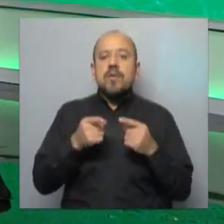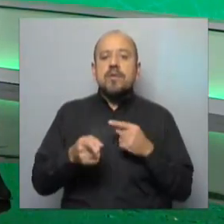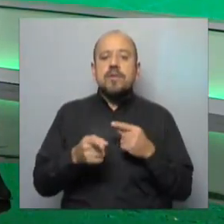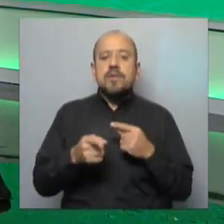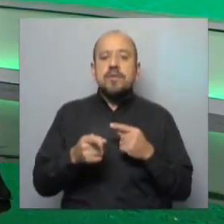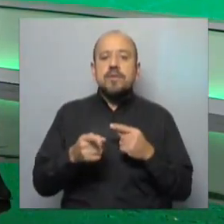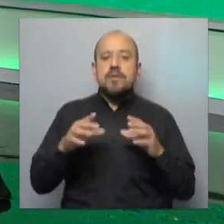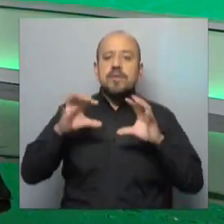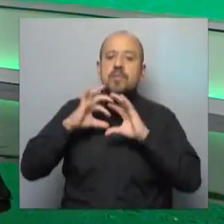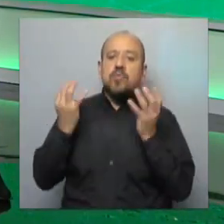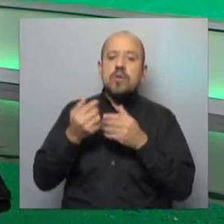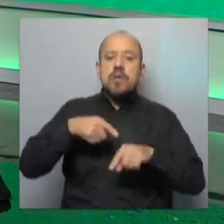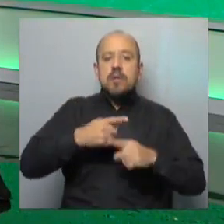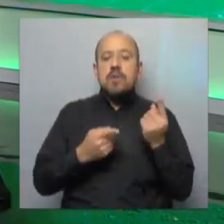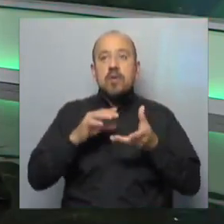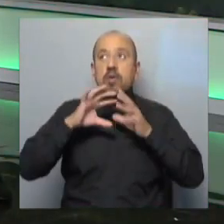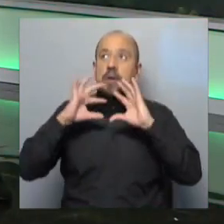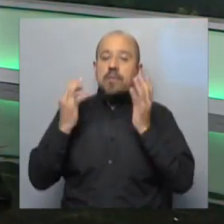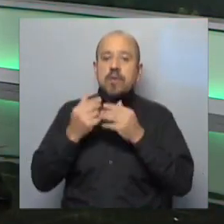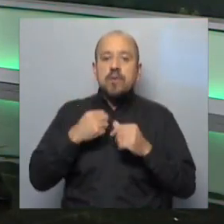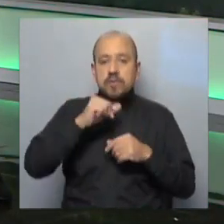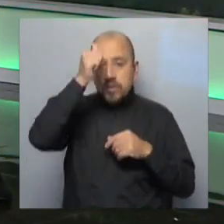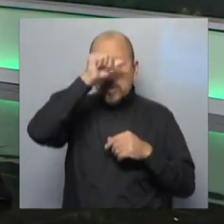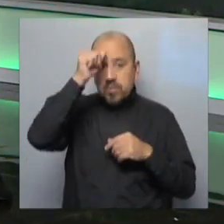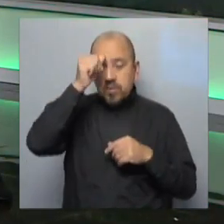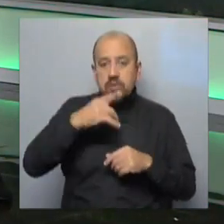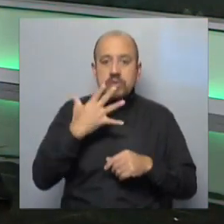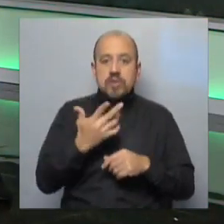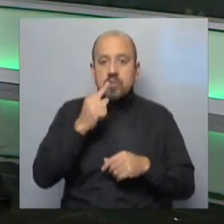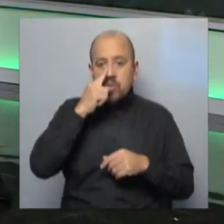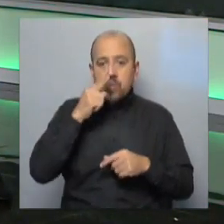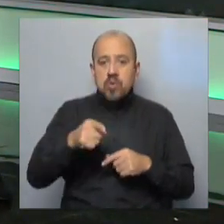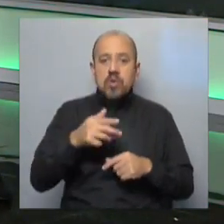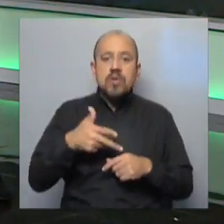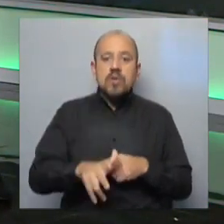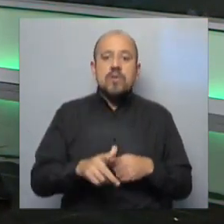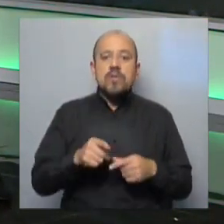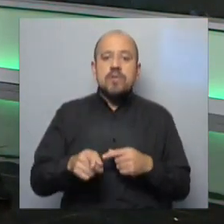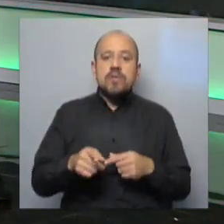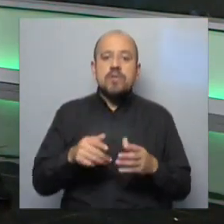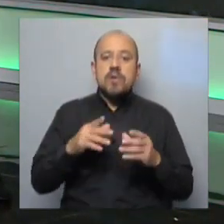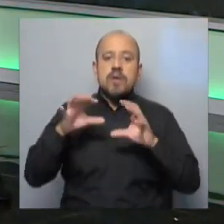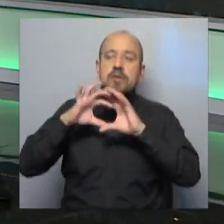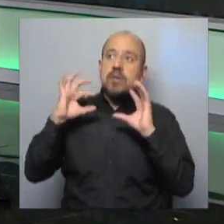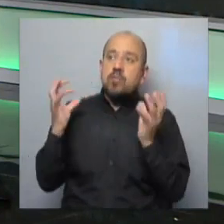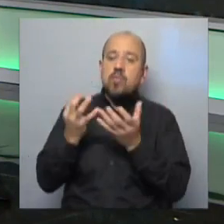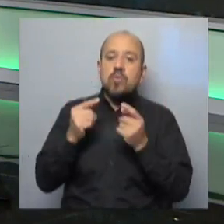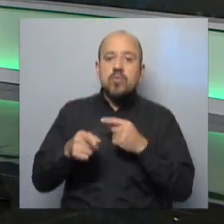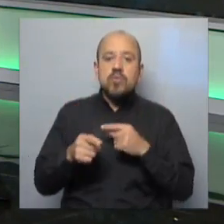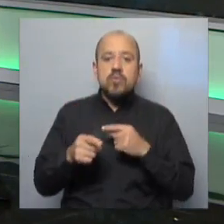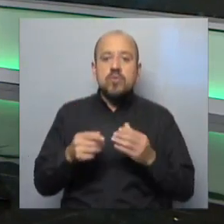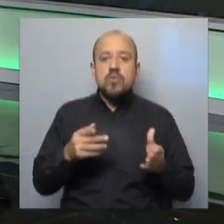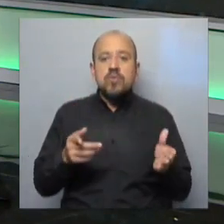el día mundial del medio ambiente que se conmemora el domingo 5 de junio es una fecha que a nivel mundial lo